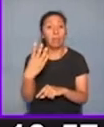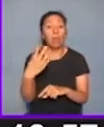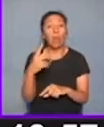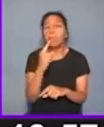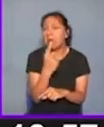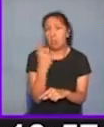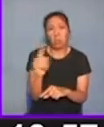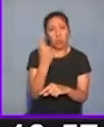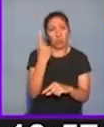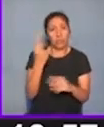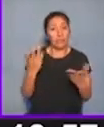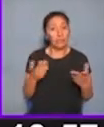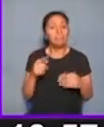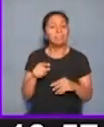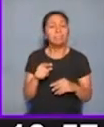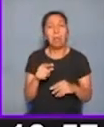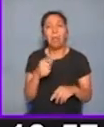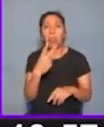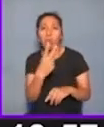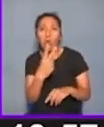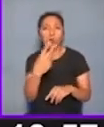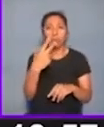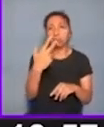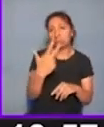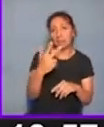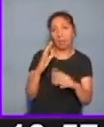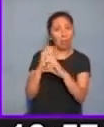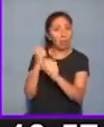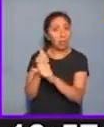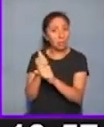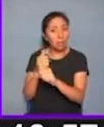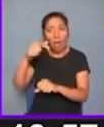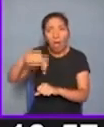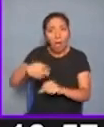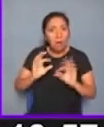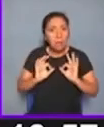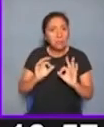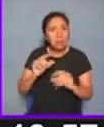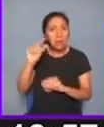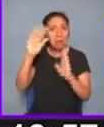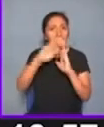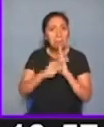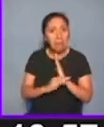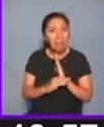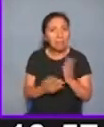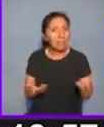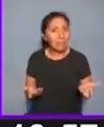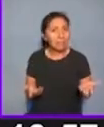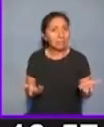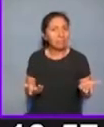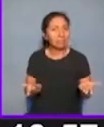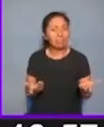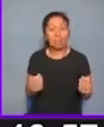el barrio y por ahí hay dos hasta tres unidades pero ahora en vacaciones se redujo así que bueno vamos a ver de contactarnos